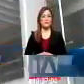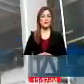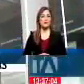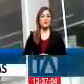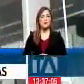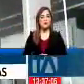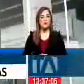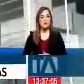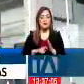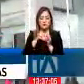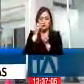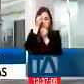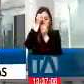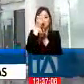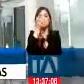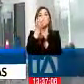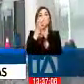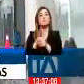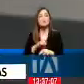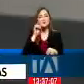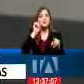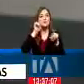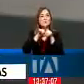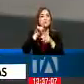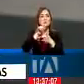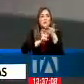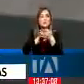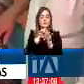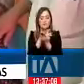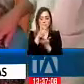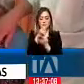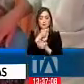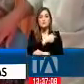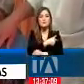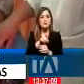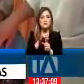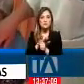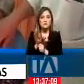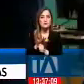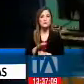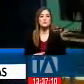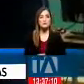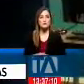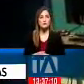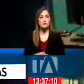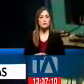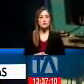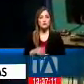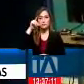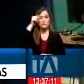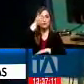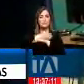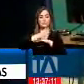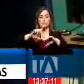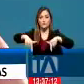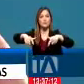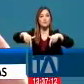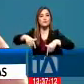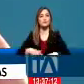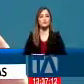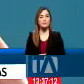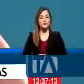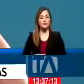El reciente informe de Contraloría da cuenta de los acuerdos y contratos de adquisición de vacunas contra COVID-19 ejecutados por el gobierno anterior.